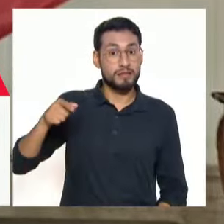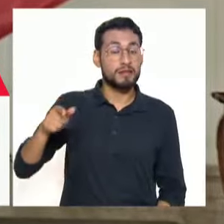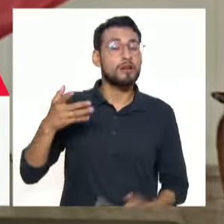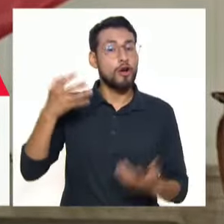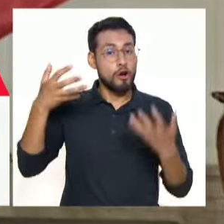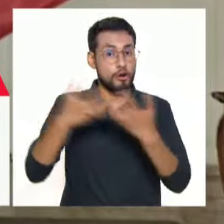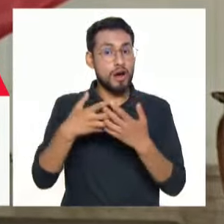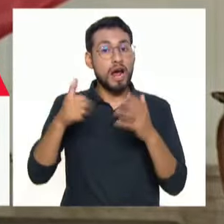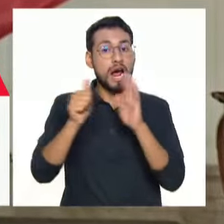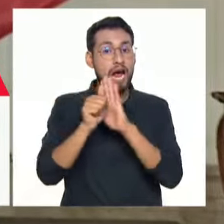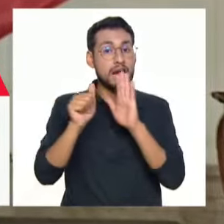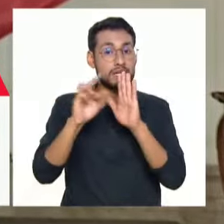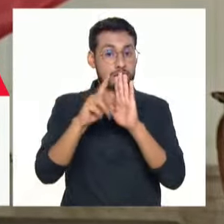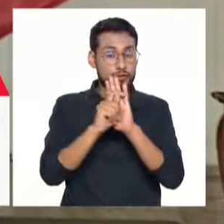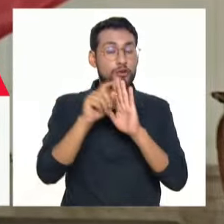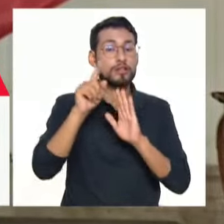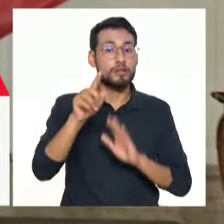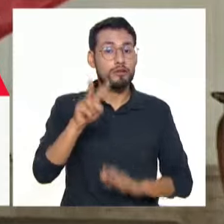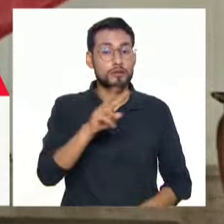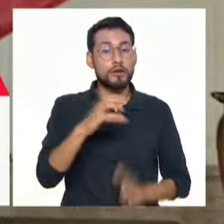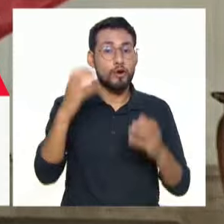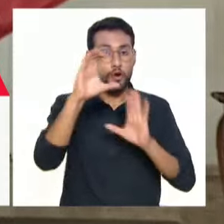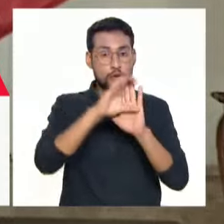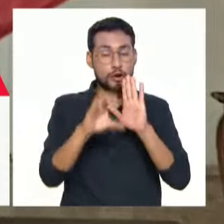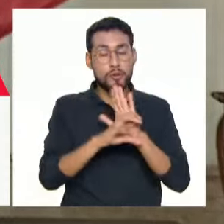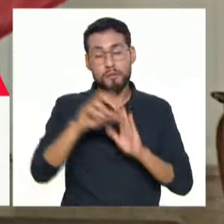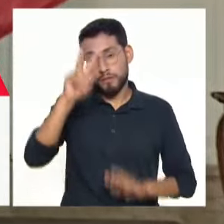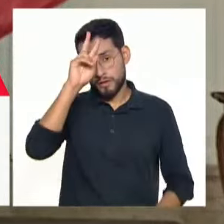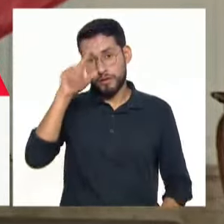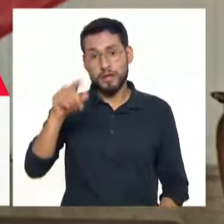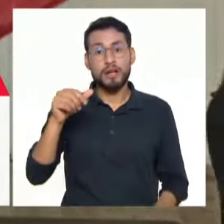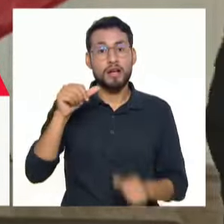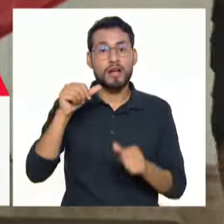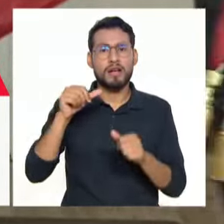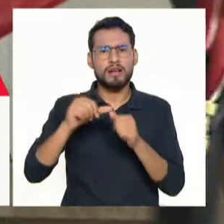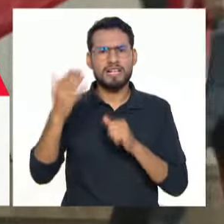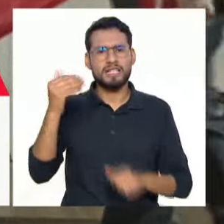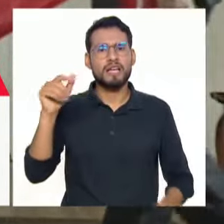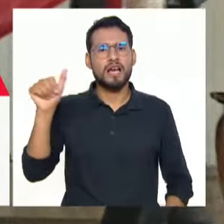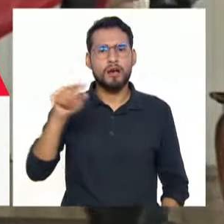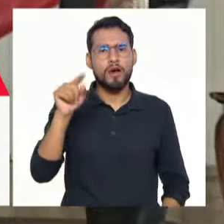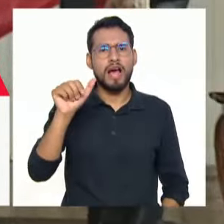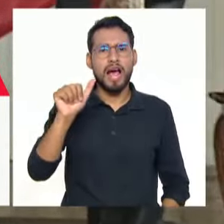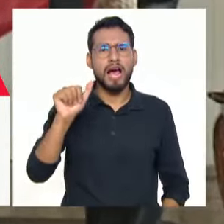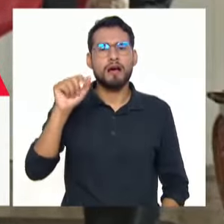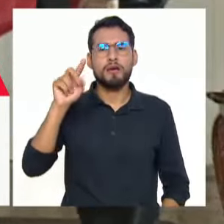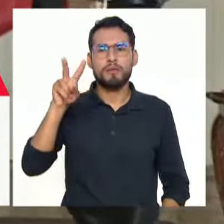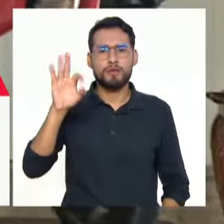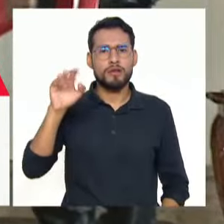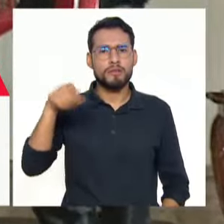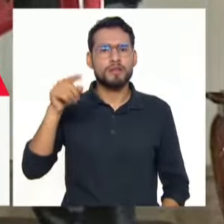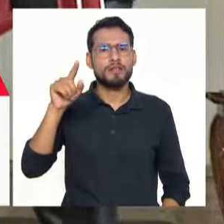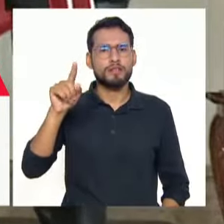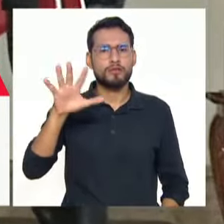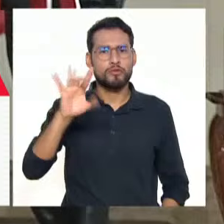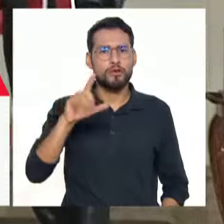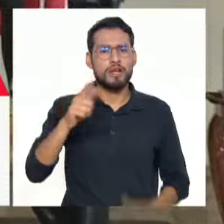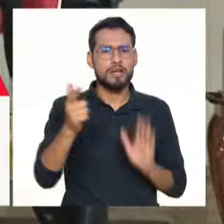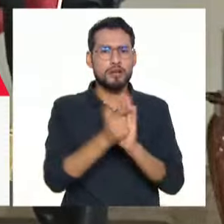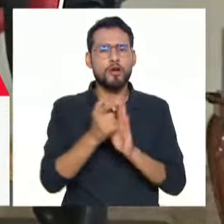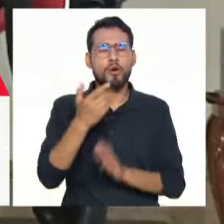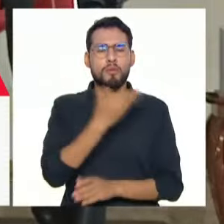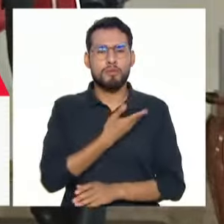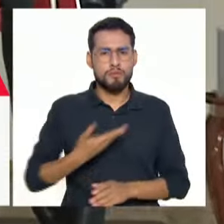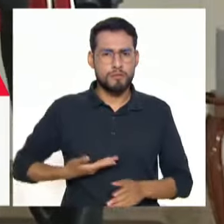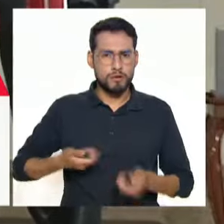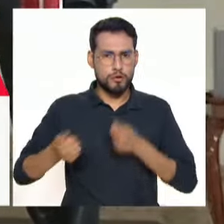artículo 122 de la Constitución Política del Perú, el artículo 15-A de la Ley 29.158, Ley Orgánica del Poder